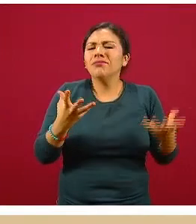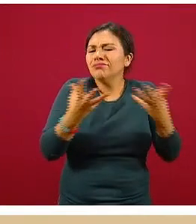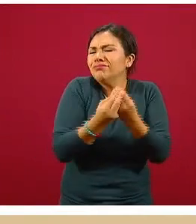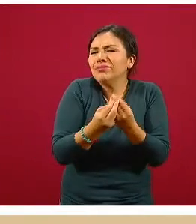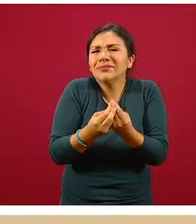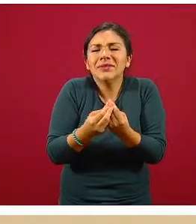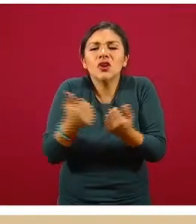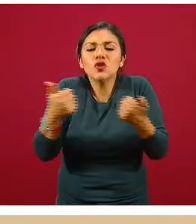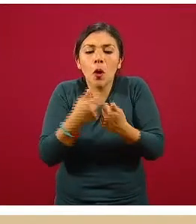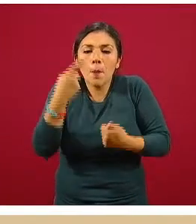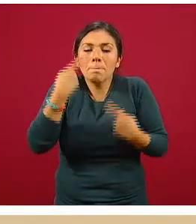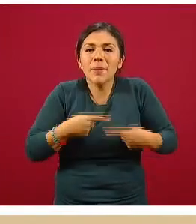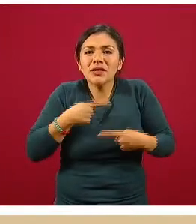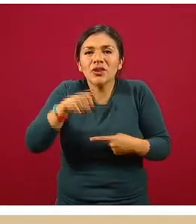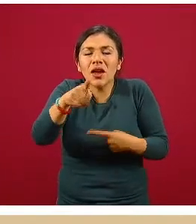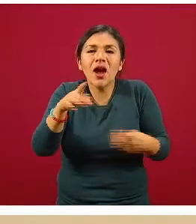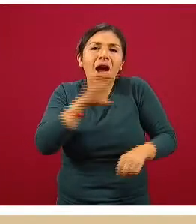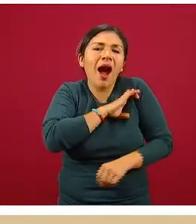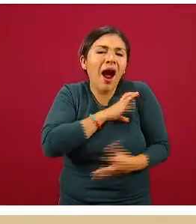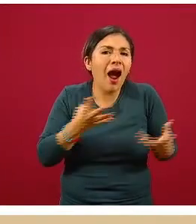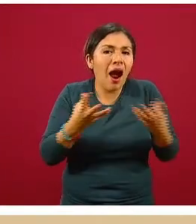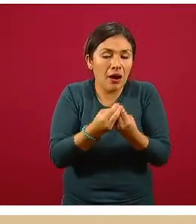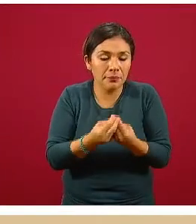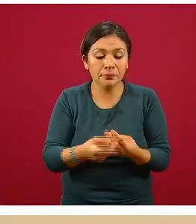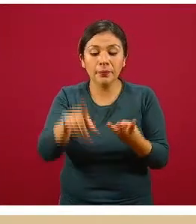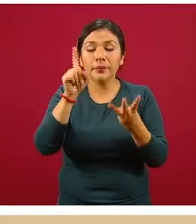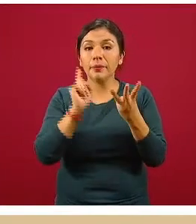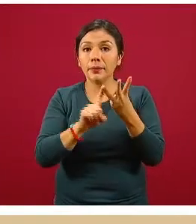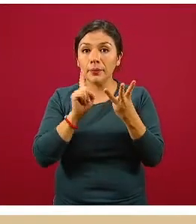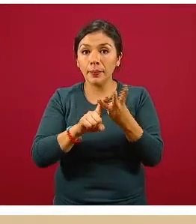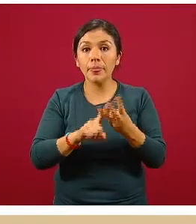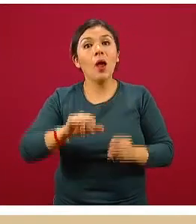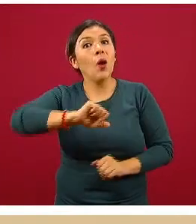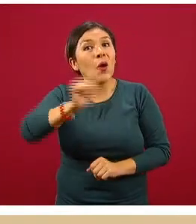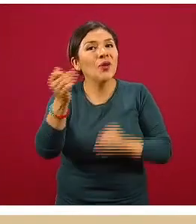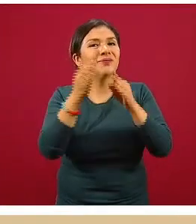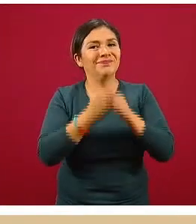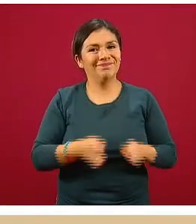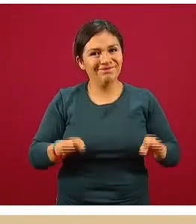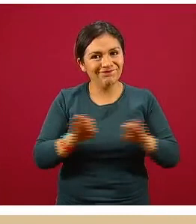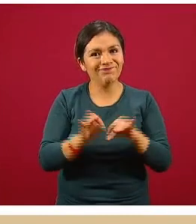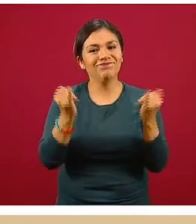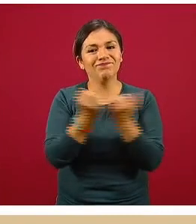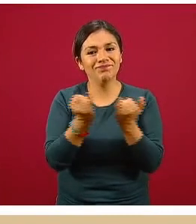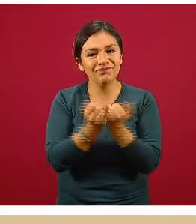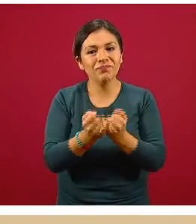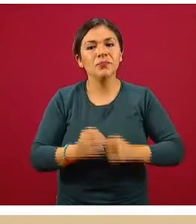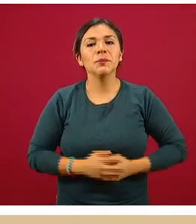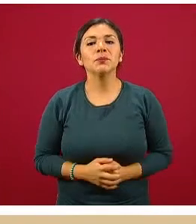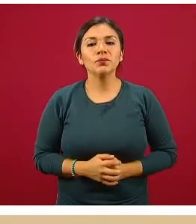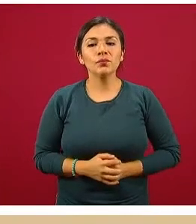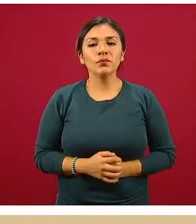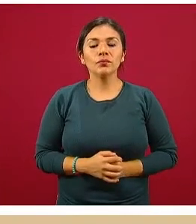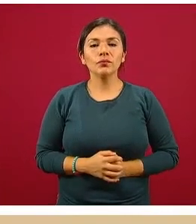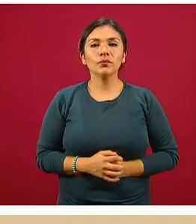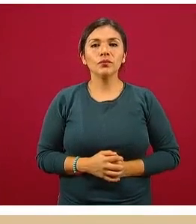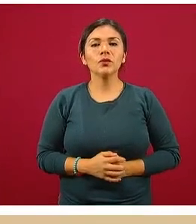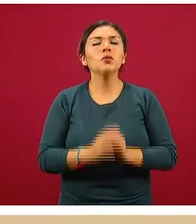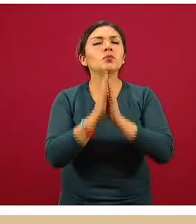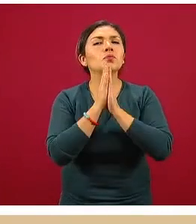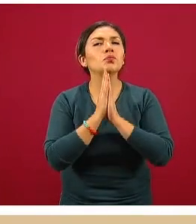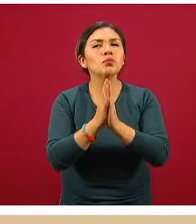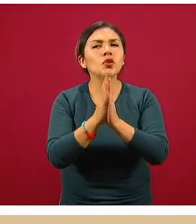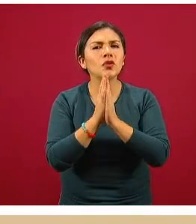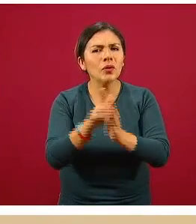nuestros, poder estar con nuestros compañeros. En el punto número 3, otro tema importantísimo, mantengamos por